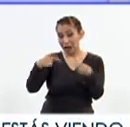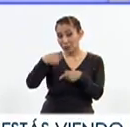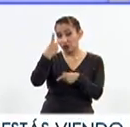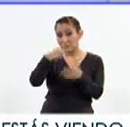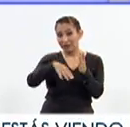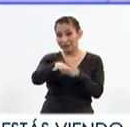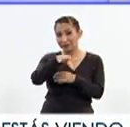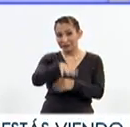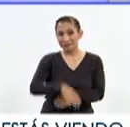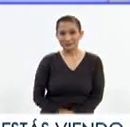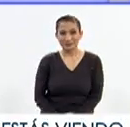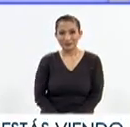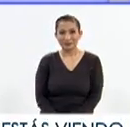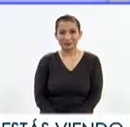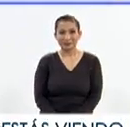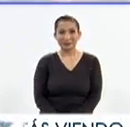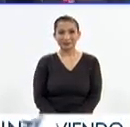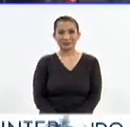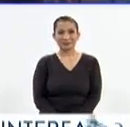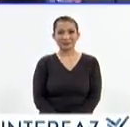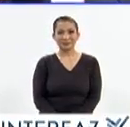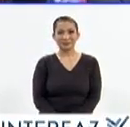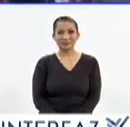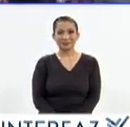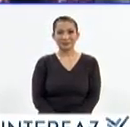este 2019.